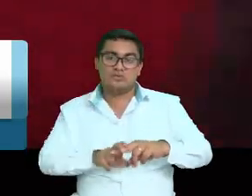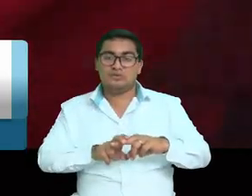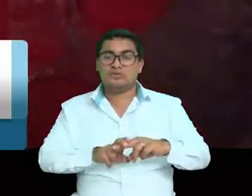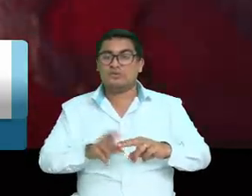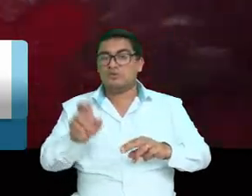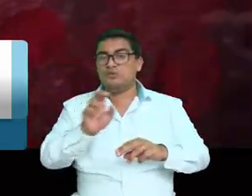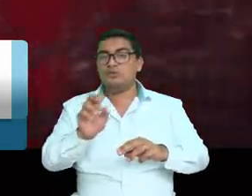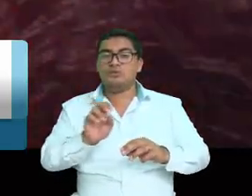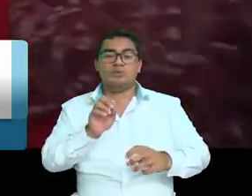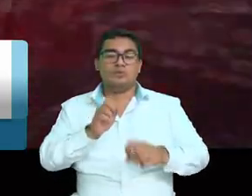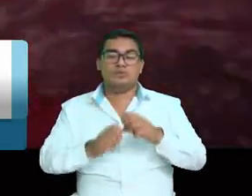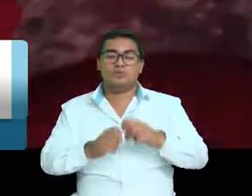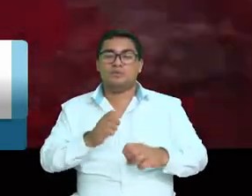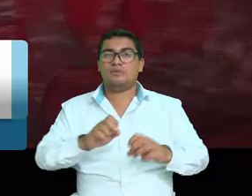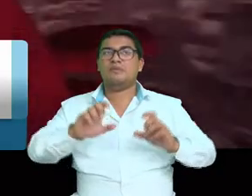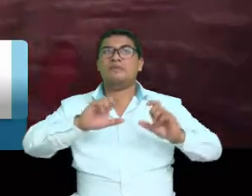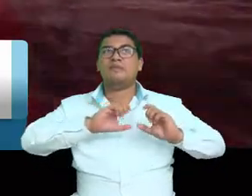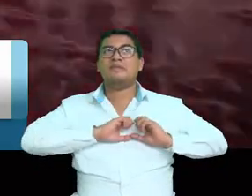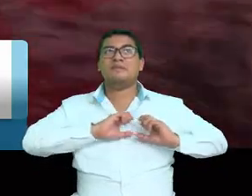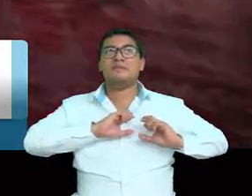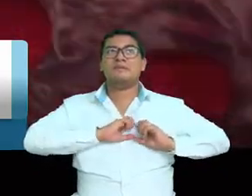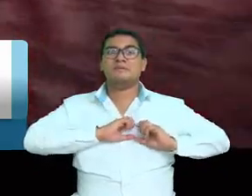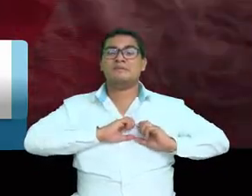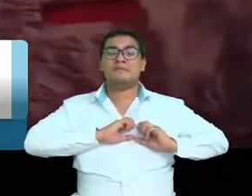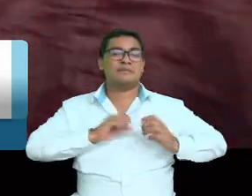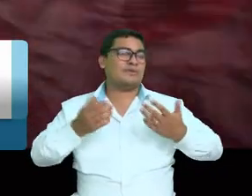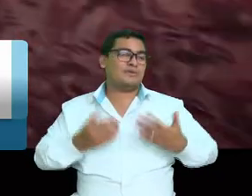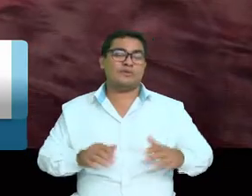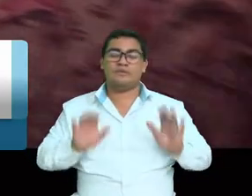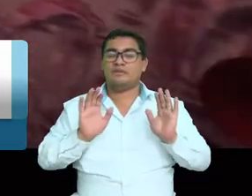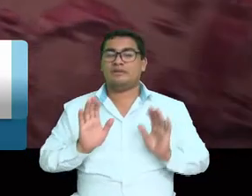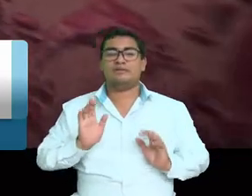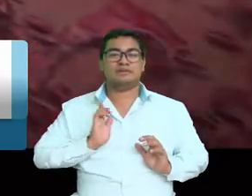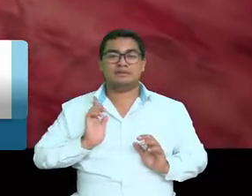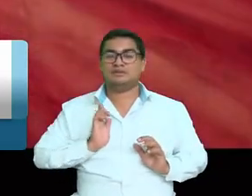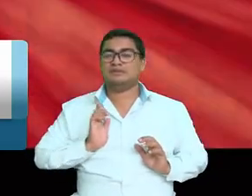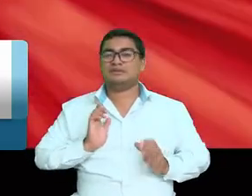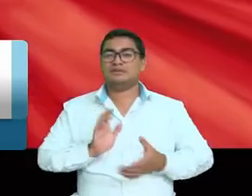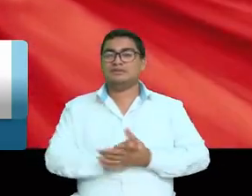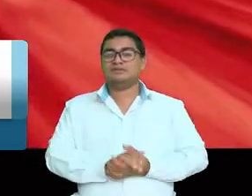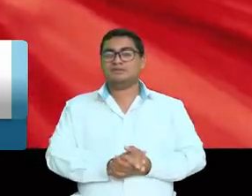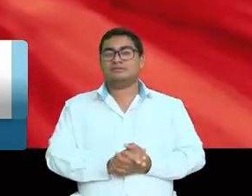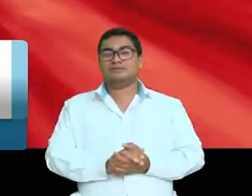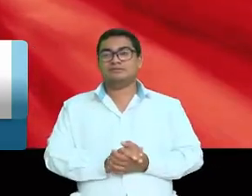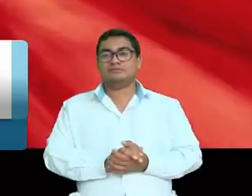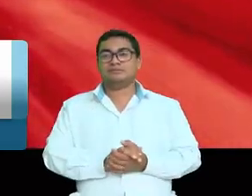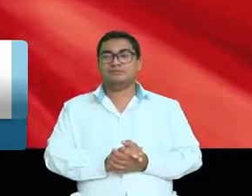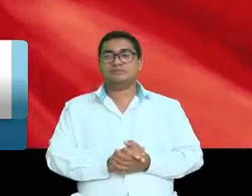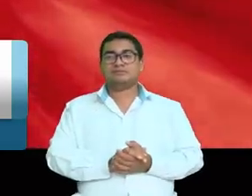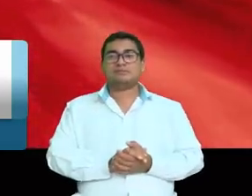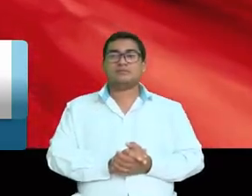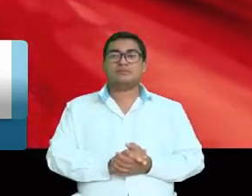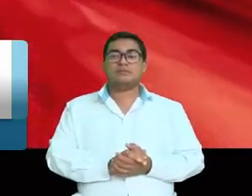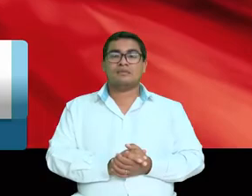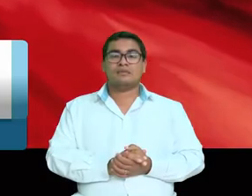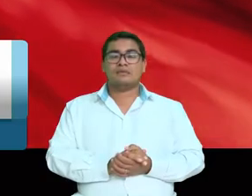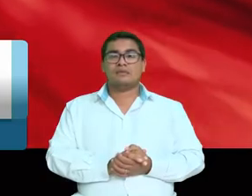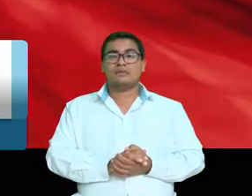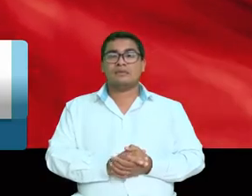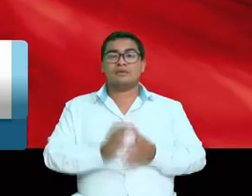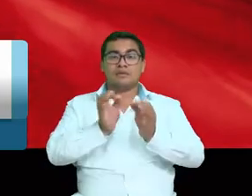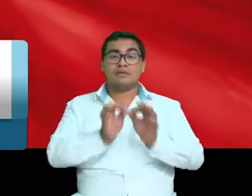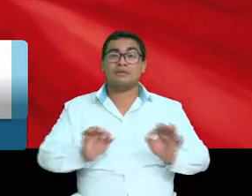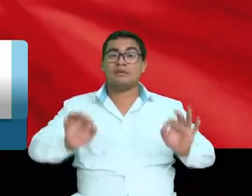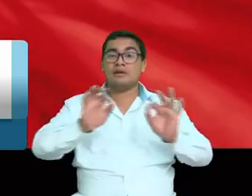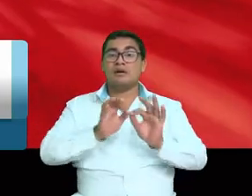esas malformaciones congénitas que son natural, pues, que el niño las trae hasta el nacimiento. Sí, no, nosotros tenemos que estar, los padres tienen que